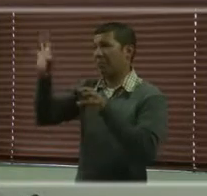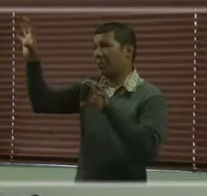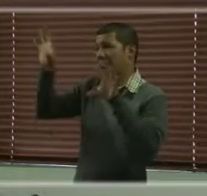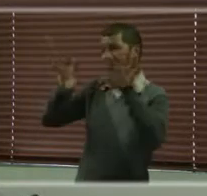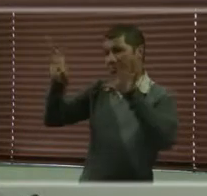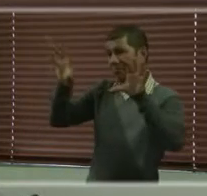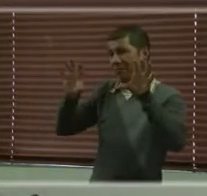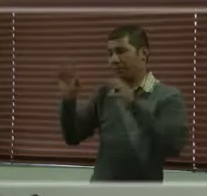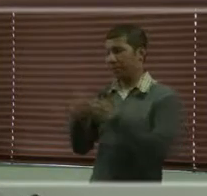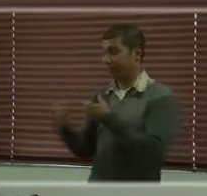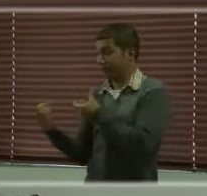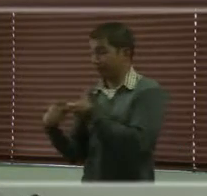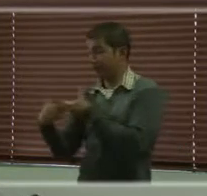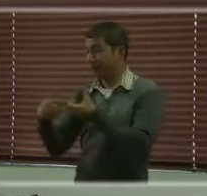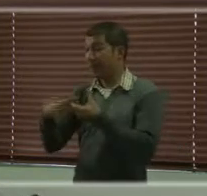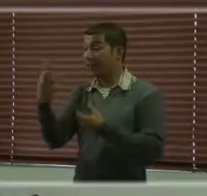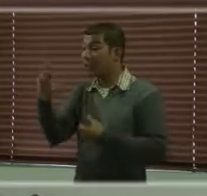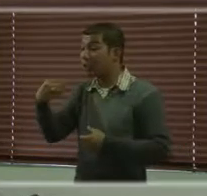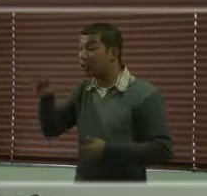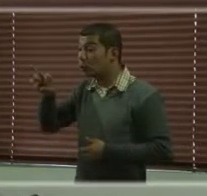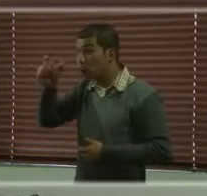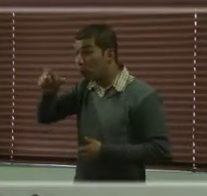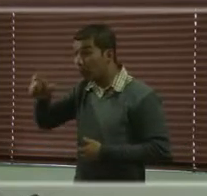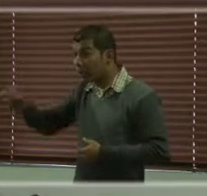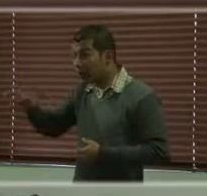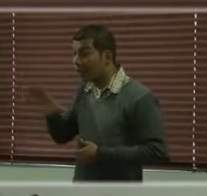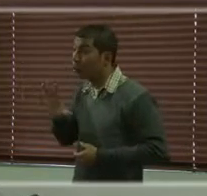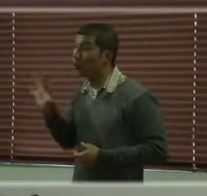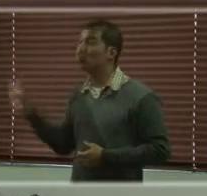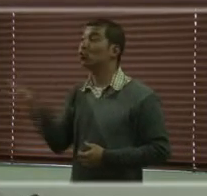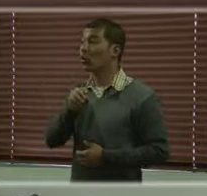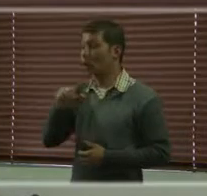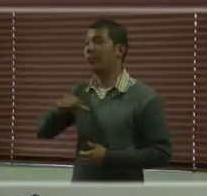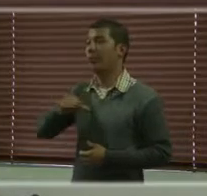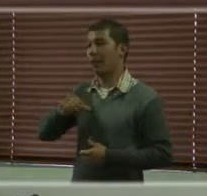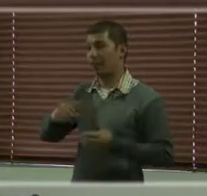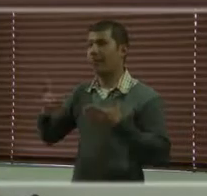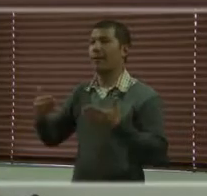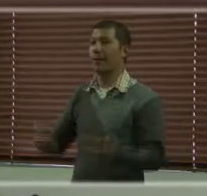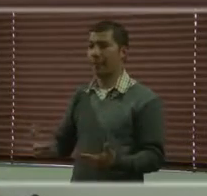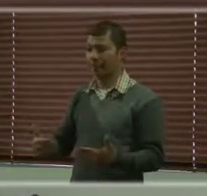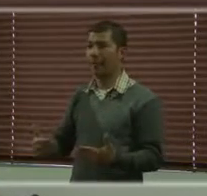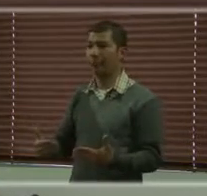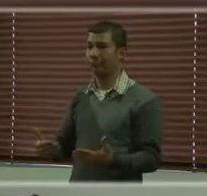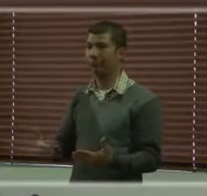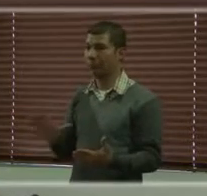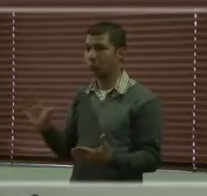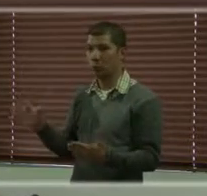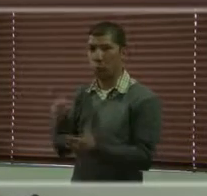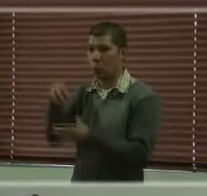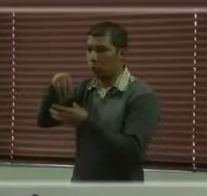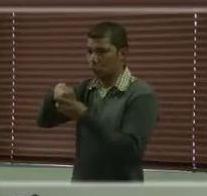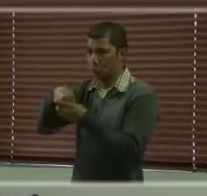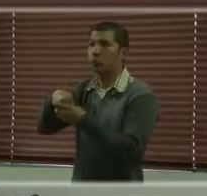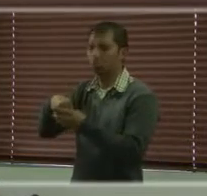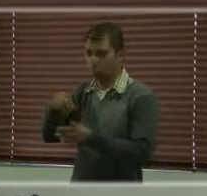saber que las 18 personas somos personas con discapacidad actualmente bueno y